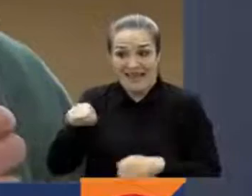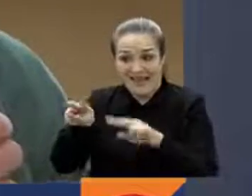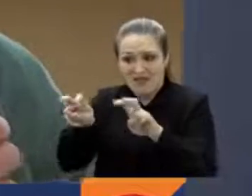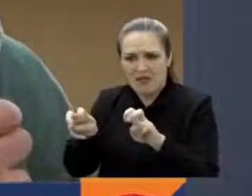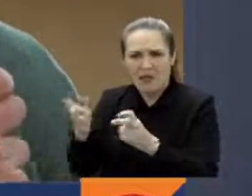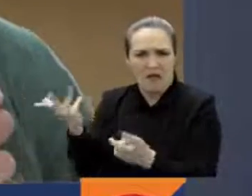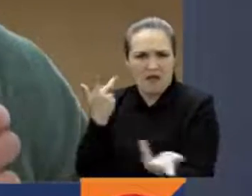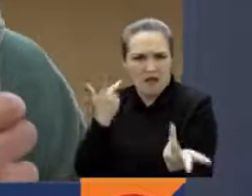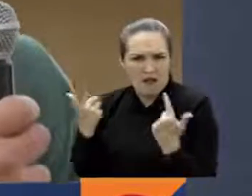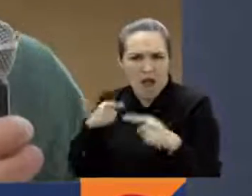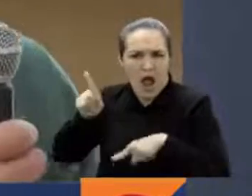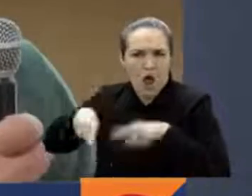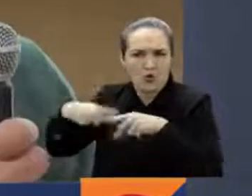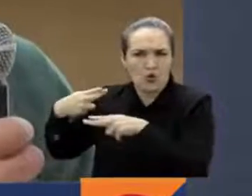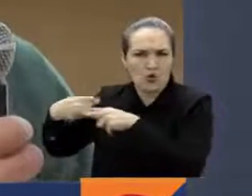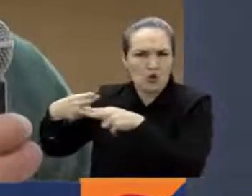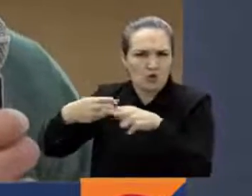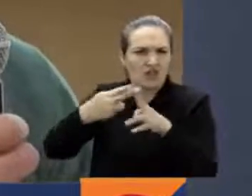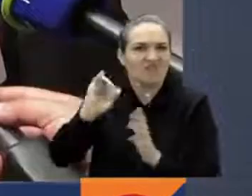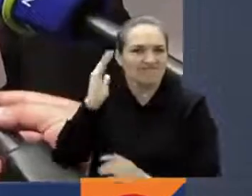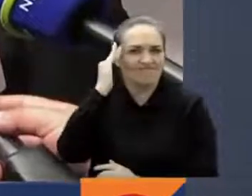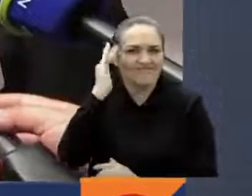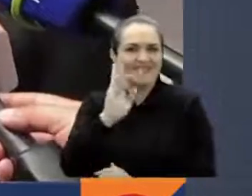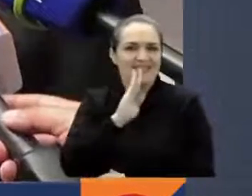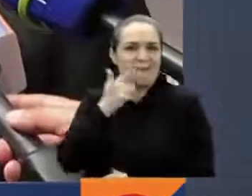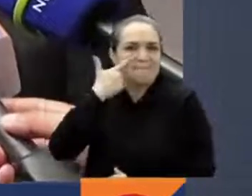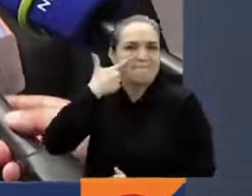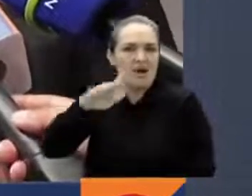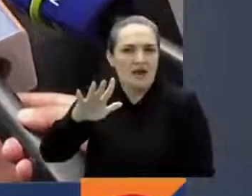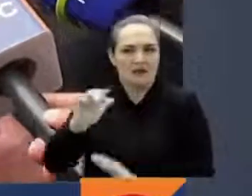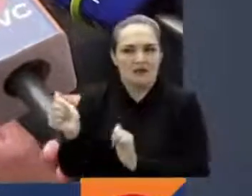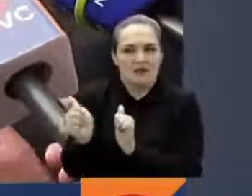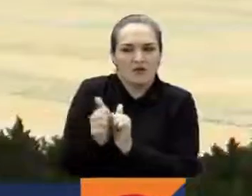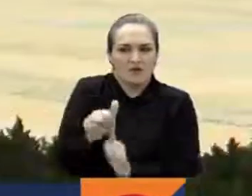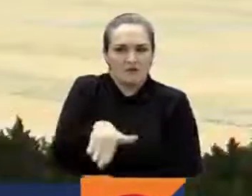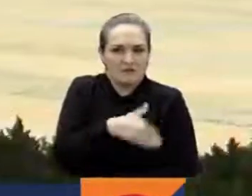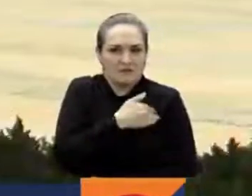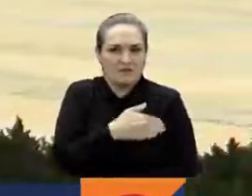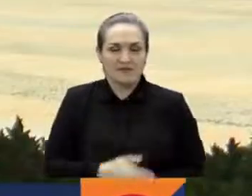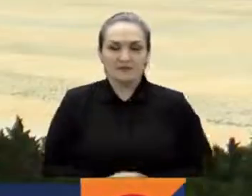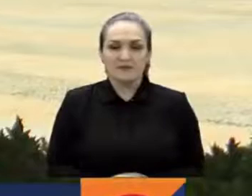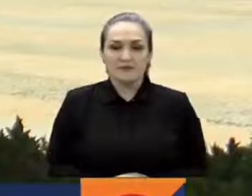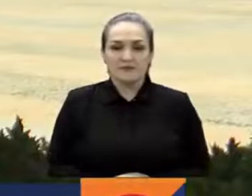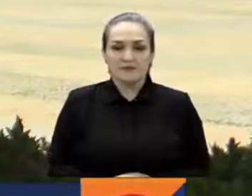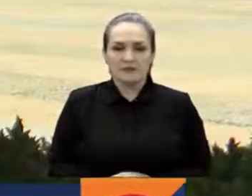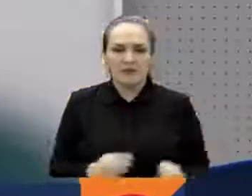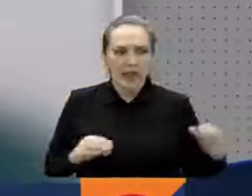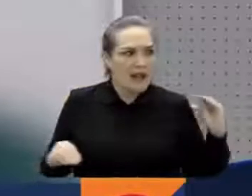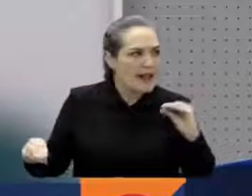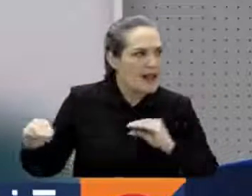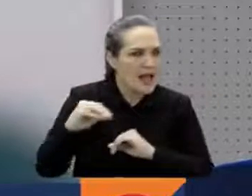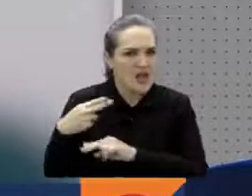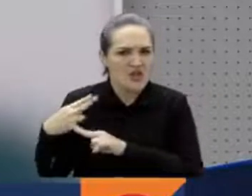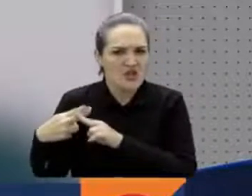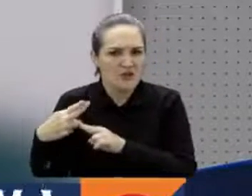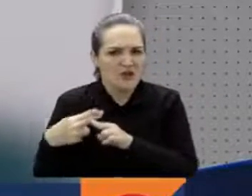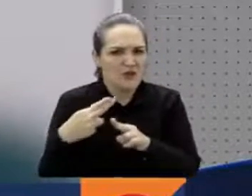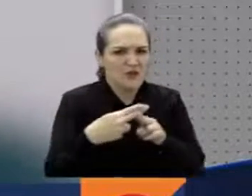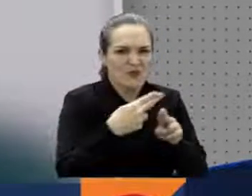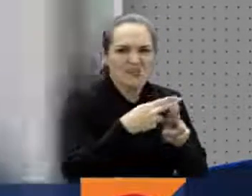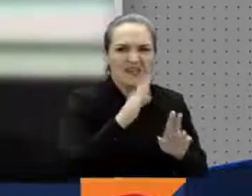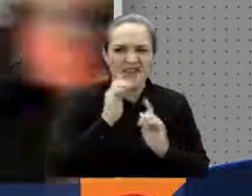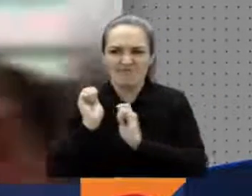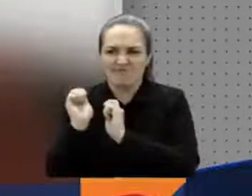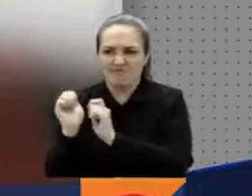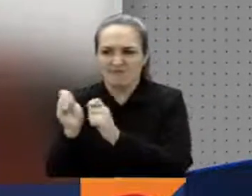conocerse algunos de los nombres de las personas que lo acompañarían en su gobierno. Siguen sonando nuevos nombres que podrían conformar el